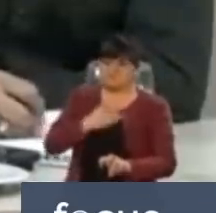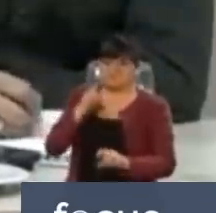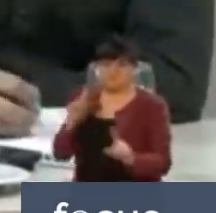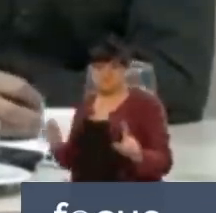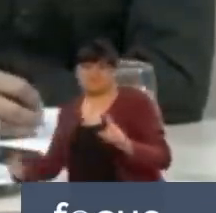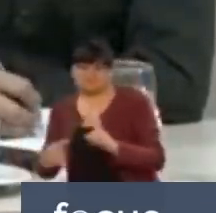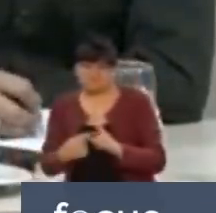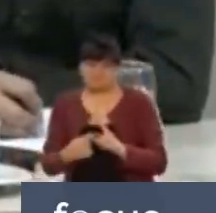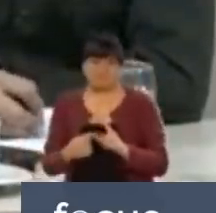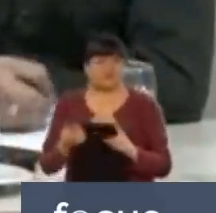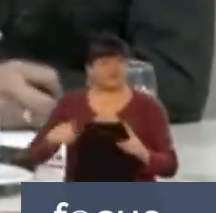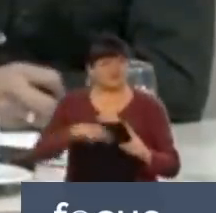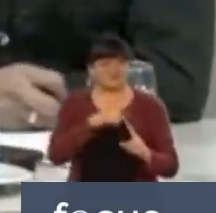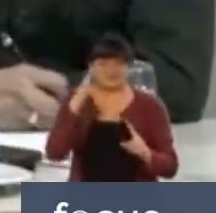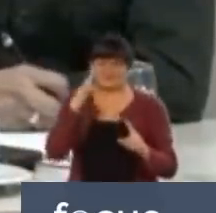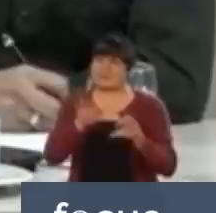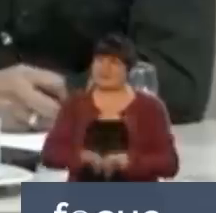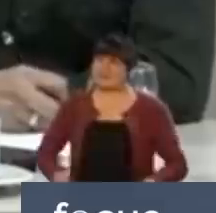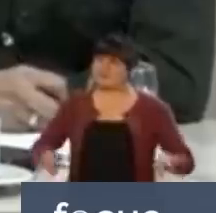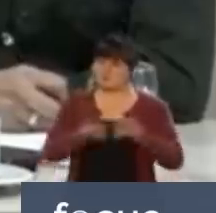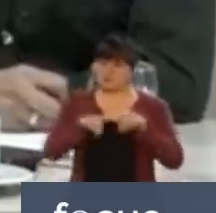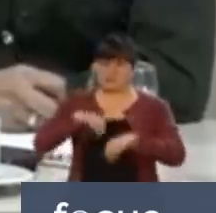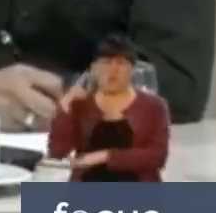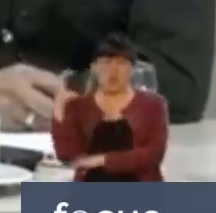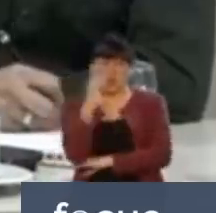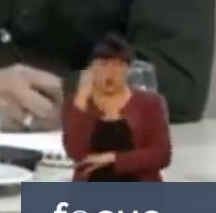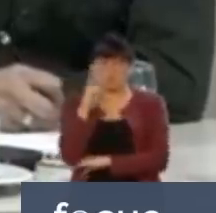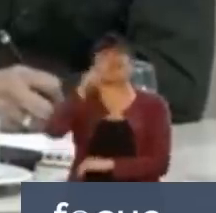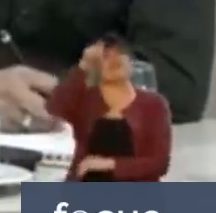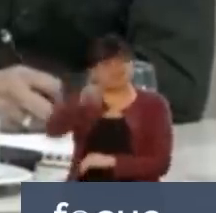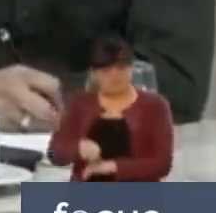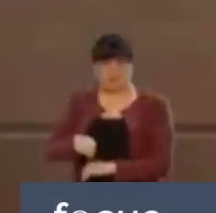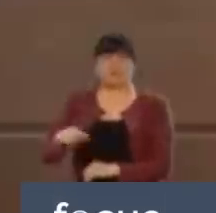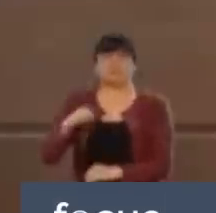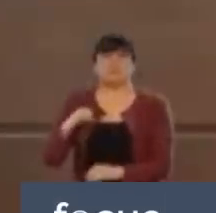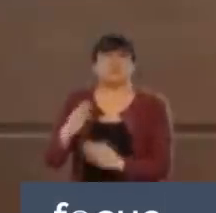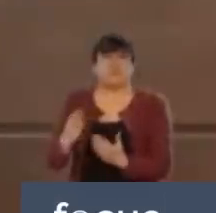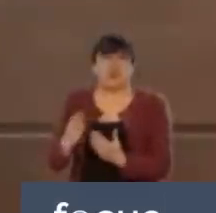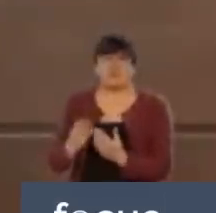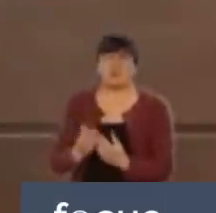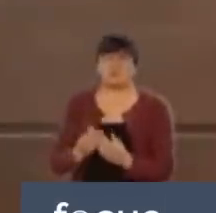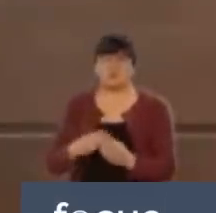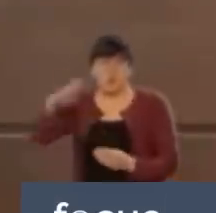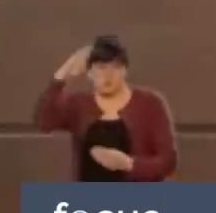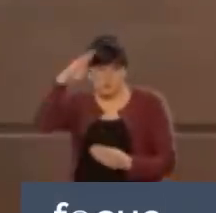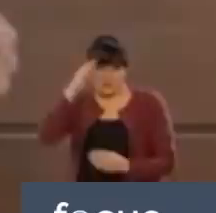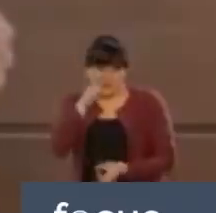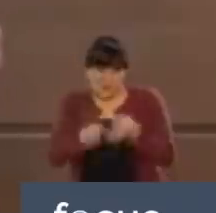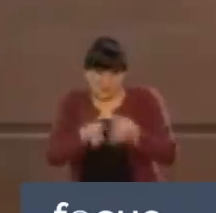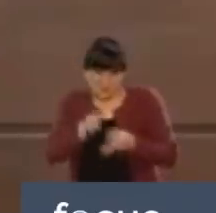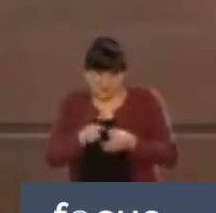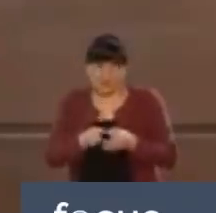policía, que haga el primer filtro para decidir si un caso que se está denunciando es de presunto